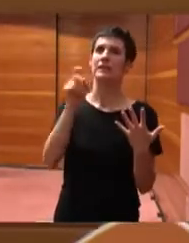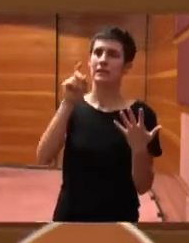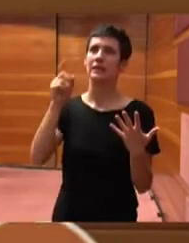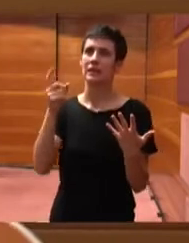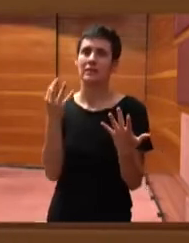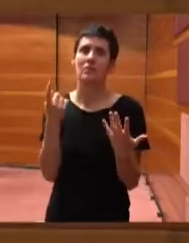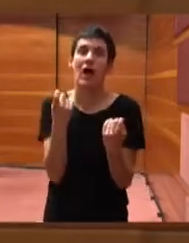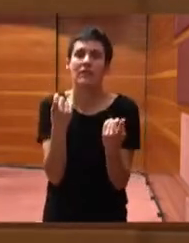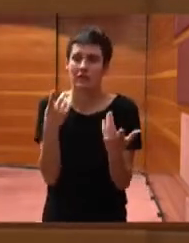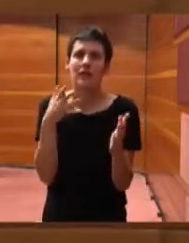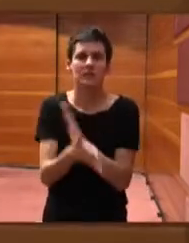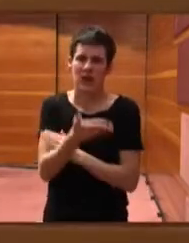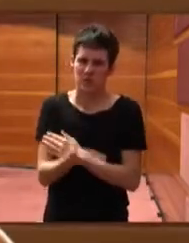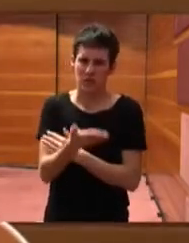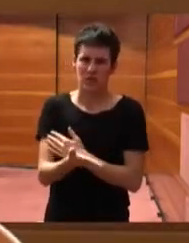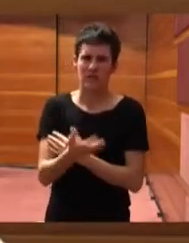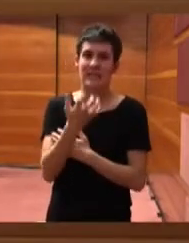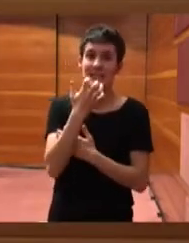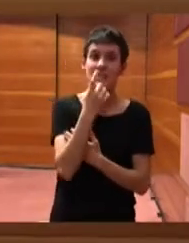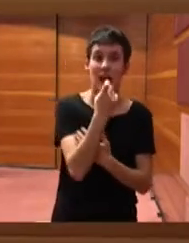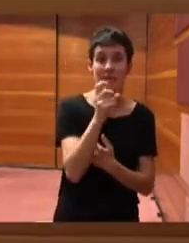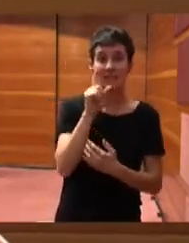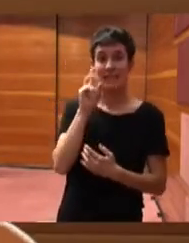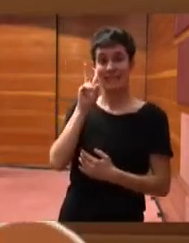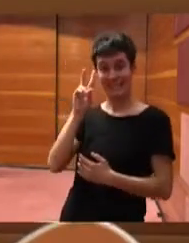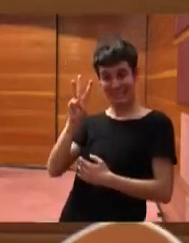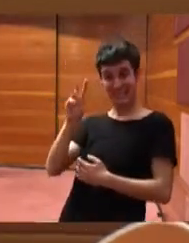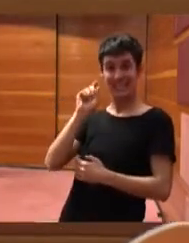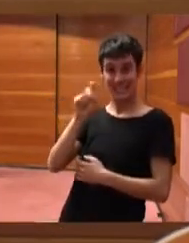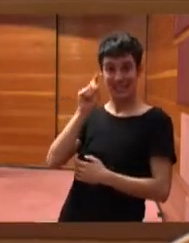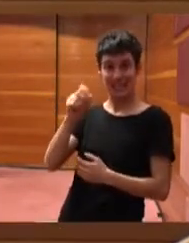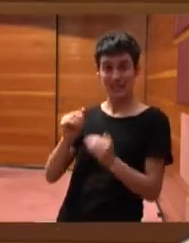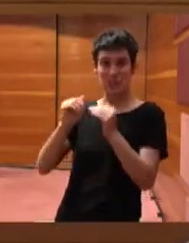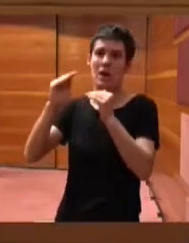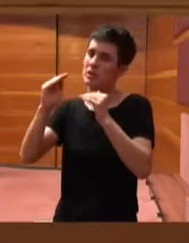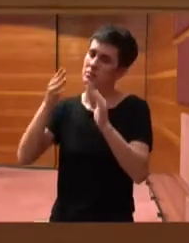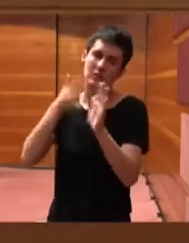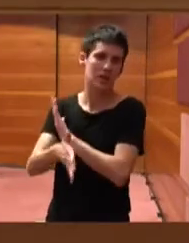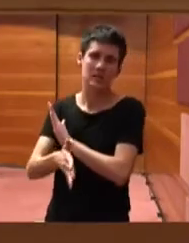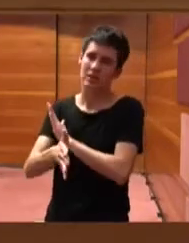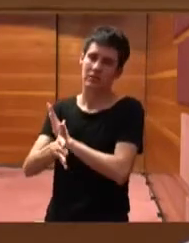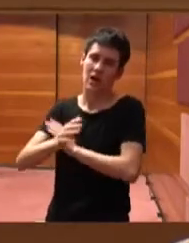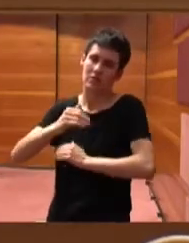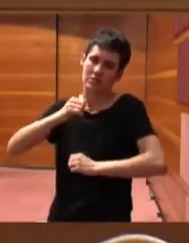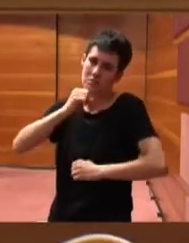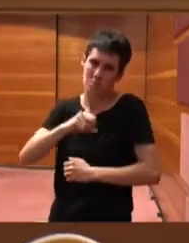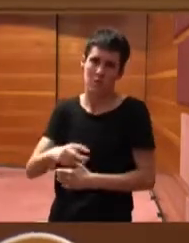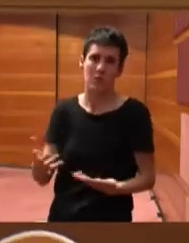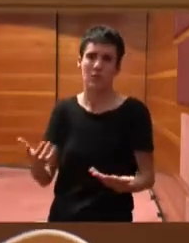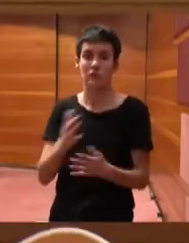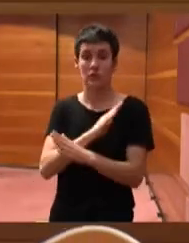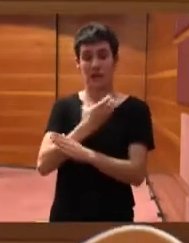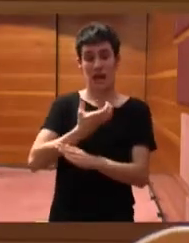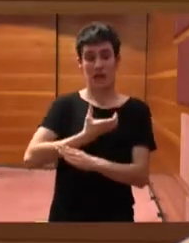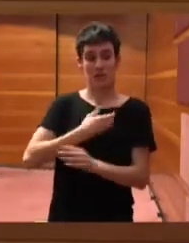llegas a una información de más de 3 clics, te va penalizando un 25% por cada clic más que das. Con lo cual, por ejemplo, todos los